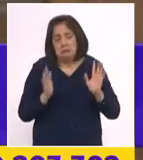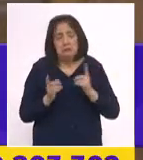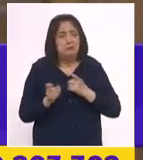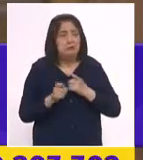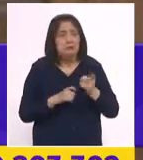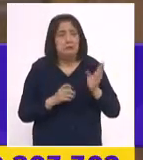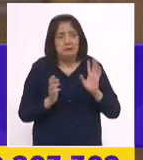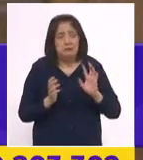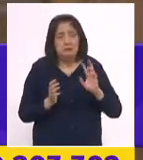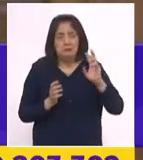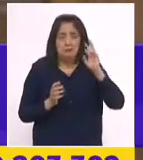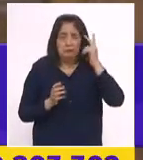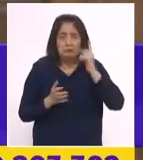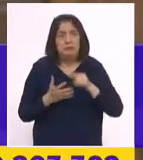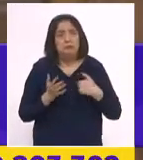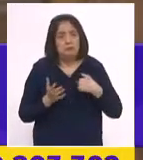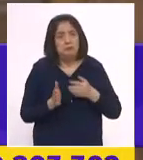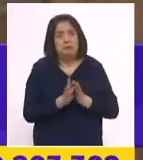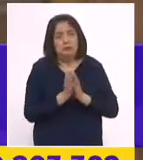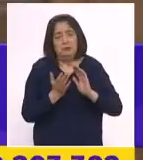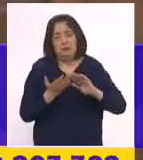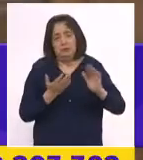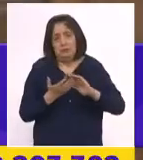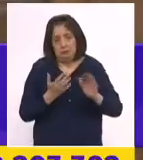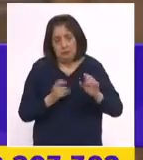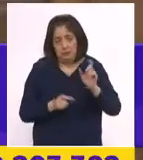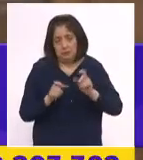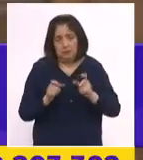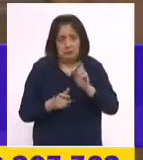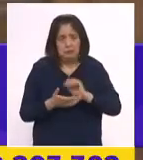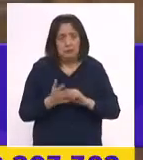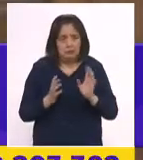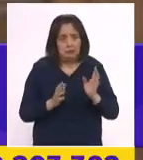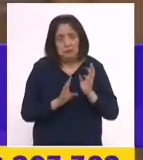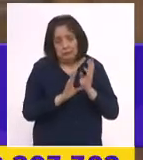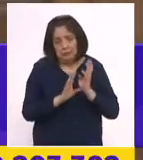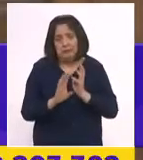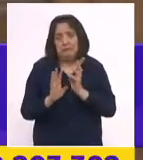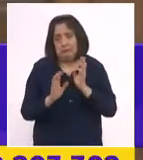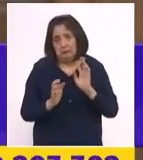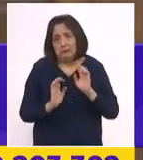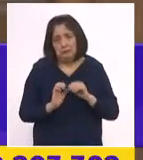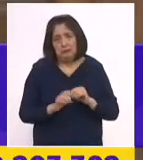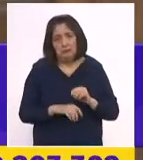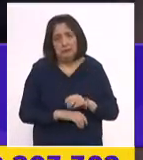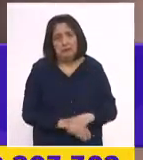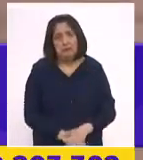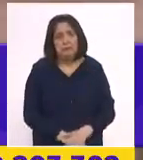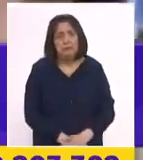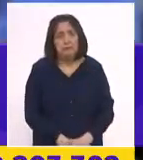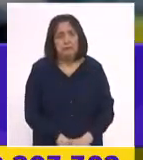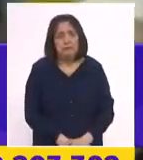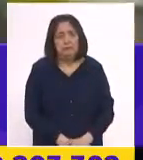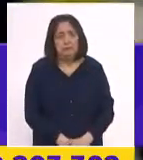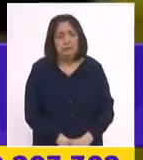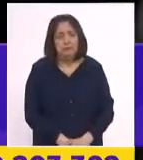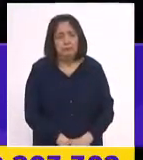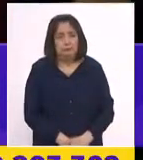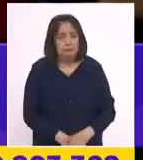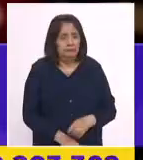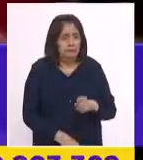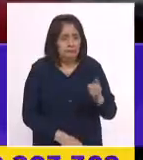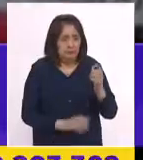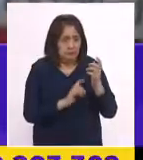ser malinterpretado, pido disculpas a las personas que estuvieron en aquella coyuntura. Y es